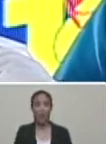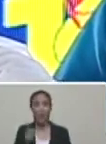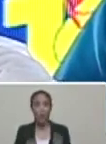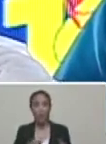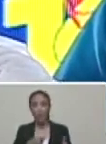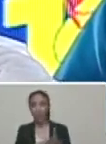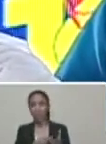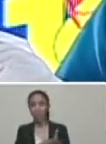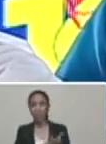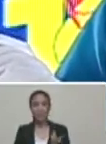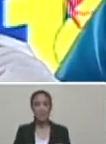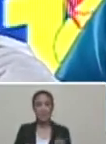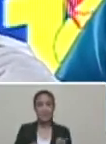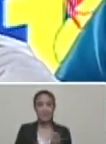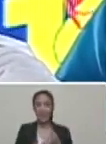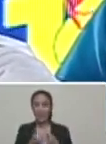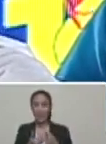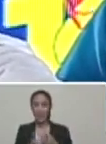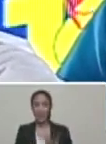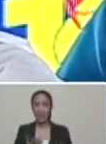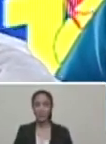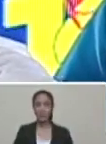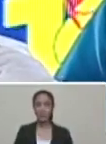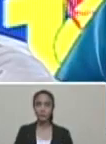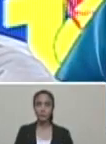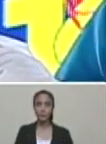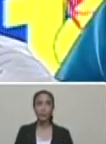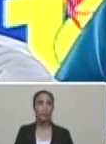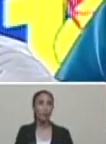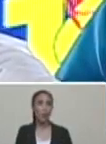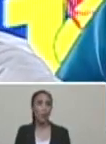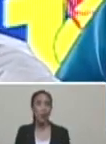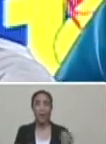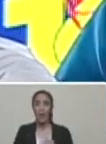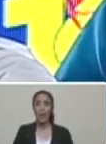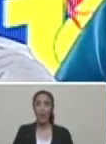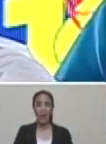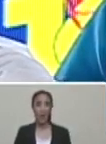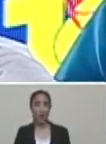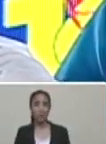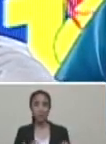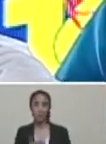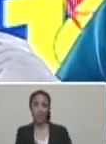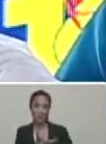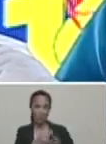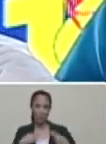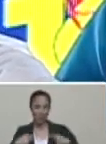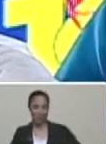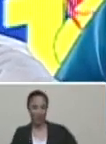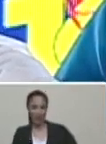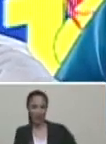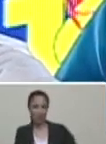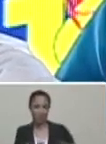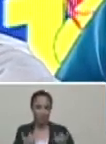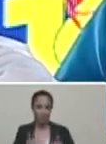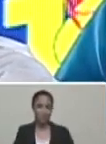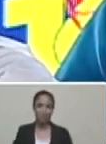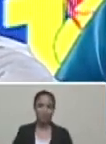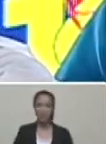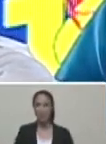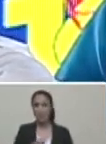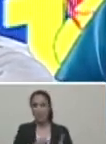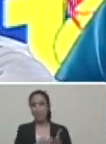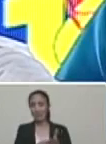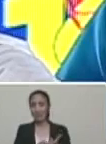chantaje en relación con la ayuda solidaria de Cuba y